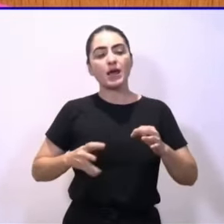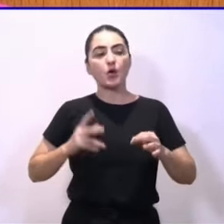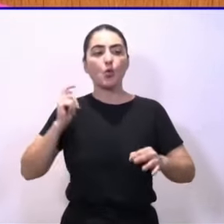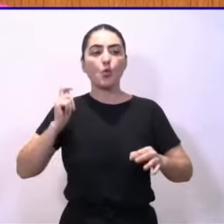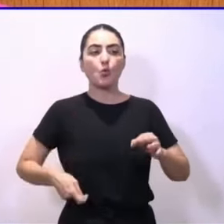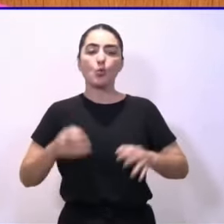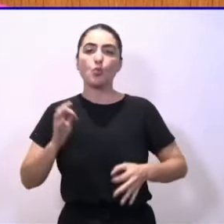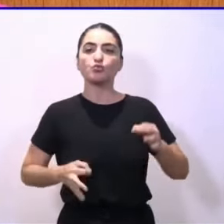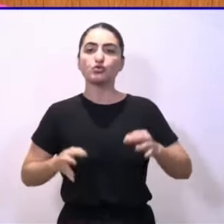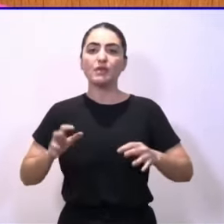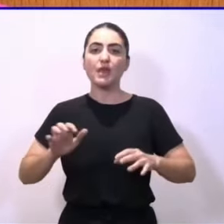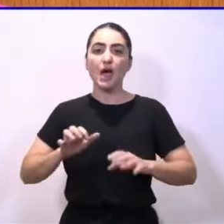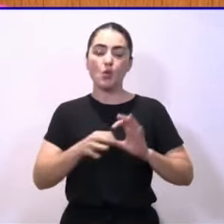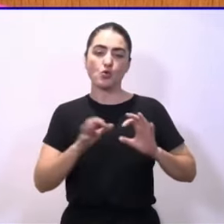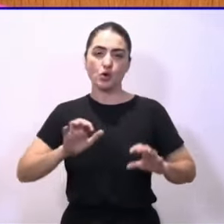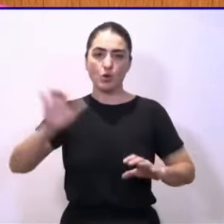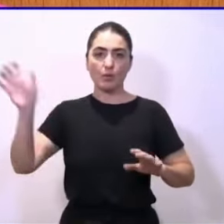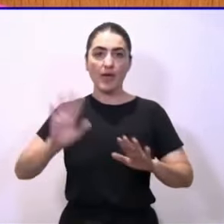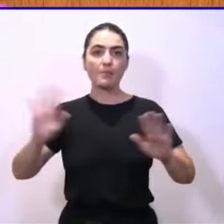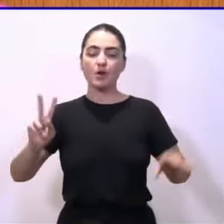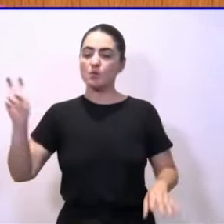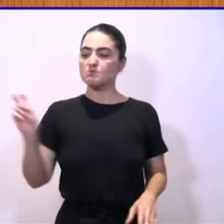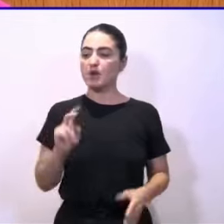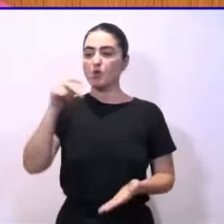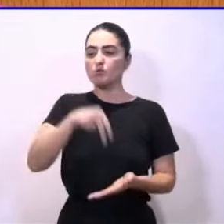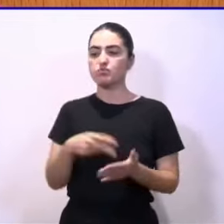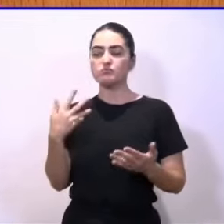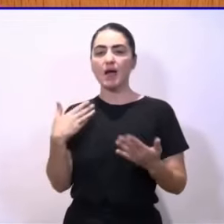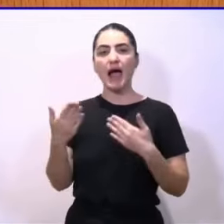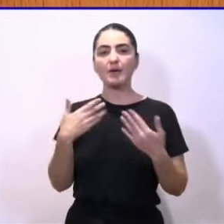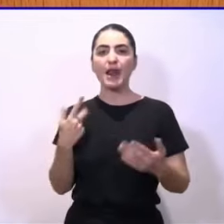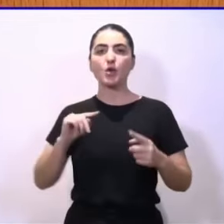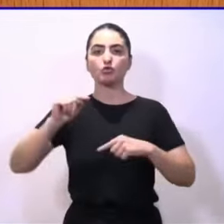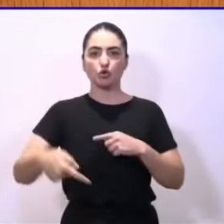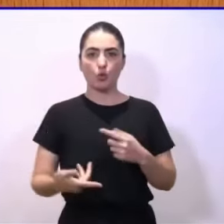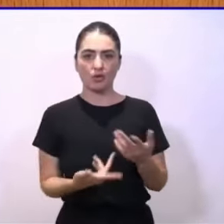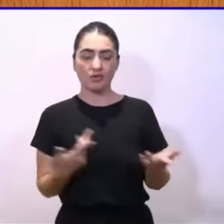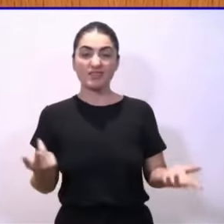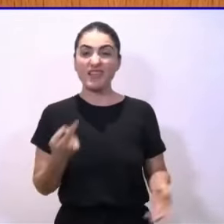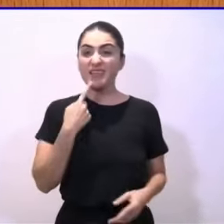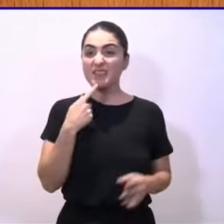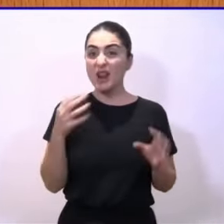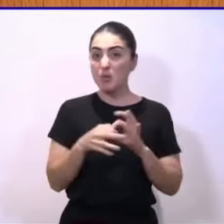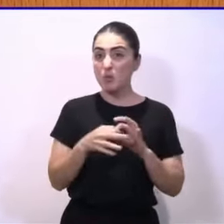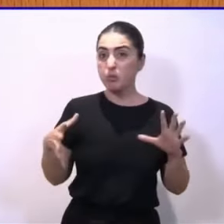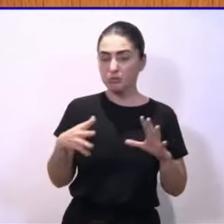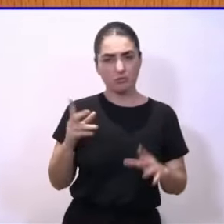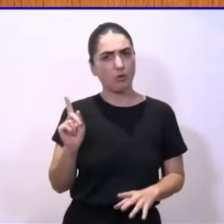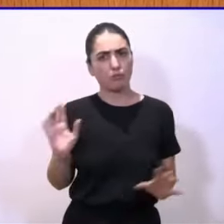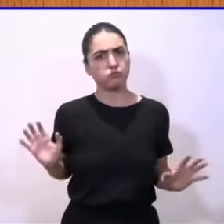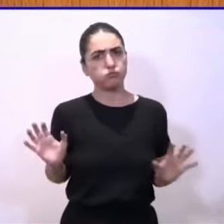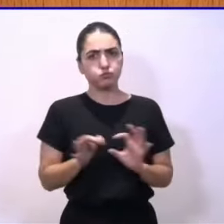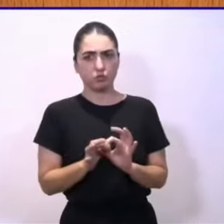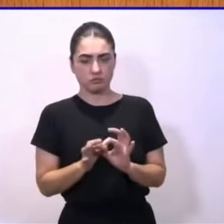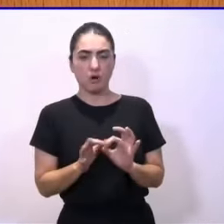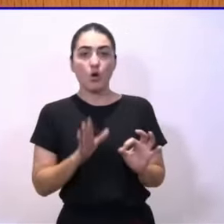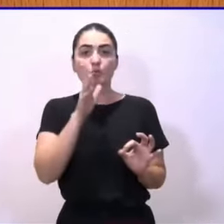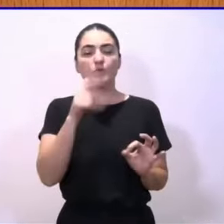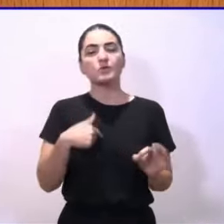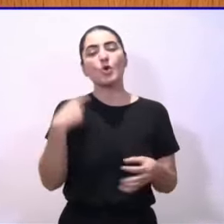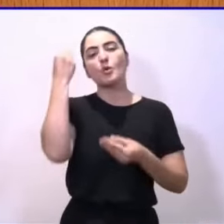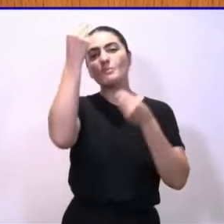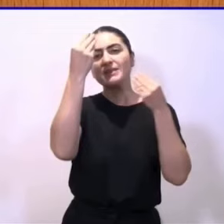que vengo a hablar de las consecuencias que esto tiene. Ponía un ejemplo, que dirán, ¿tiene poco que ver? Pues también tiene mucho que ver. Estoy pensando